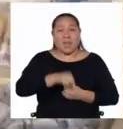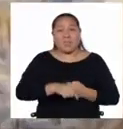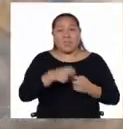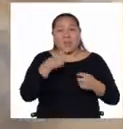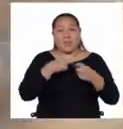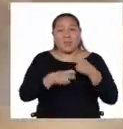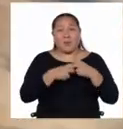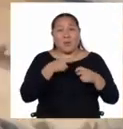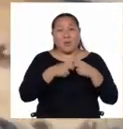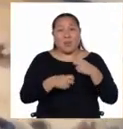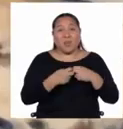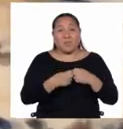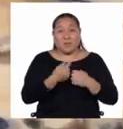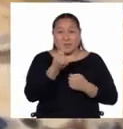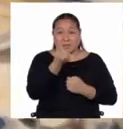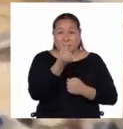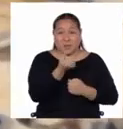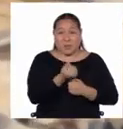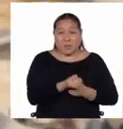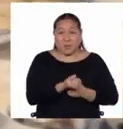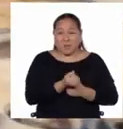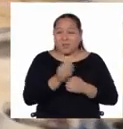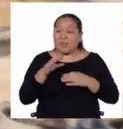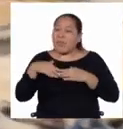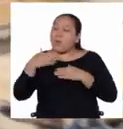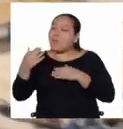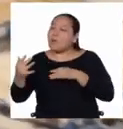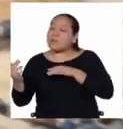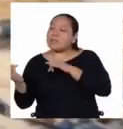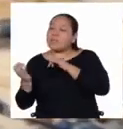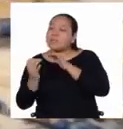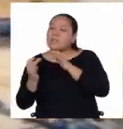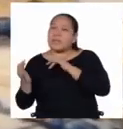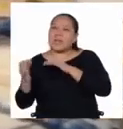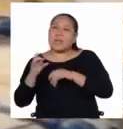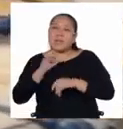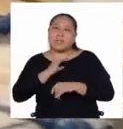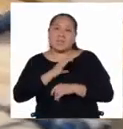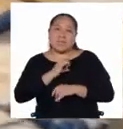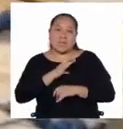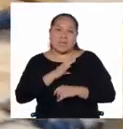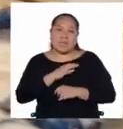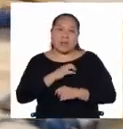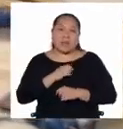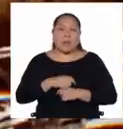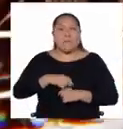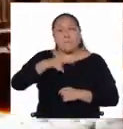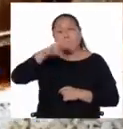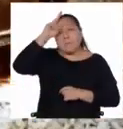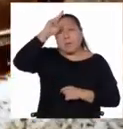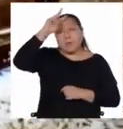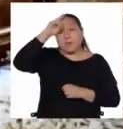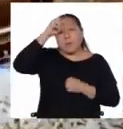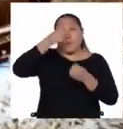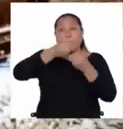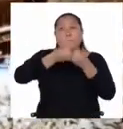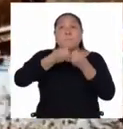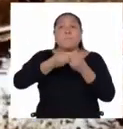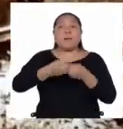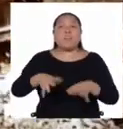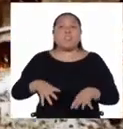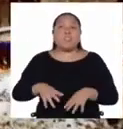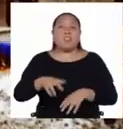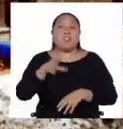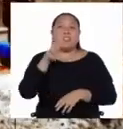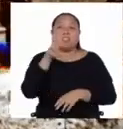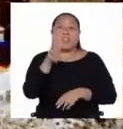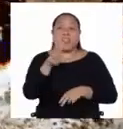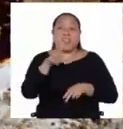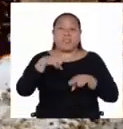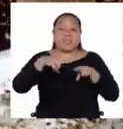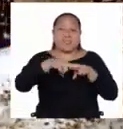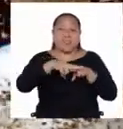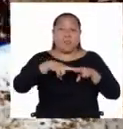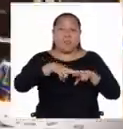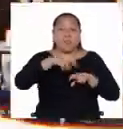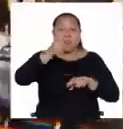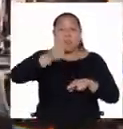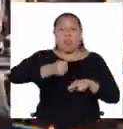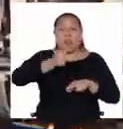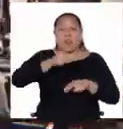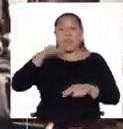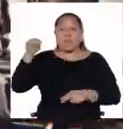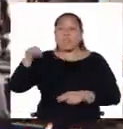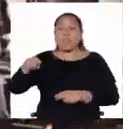la guerra con Chile y el Perú perdió los 3 ferrocarriles que tenía en el departamento salitrero de Tarapacá.